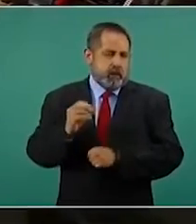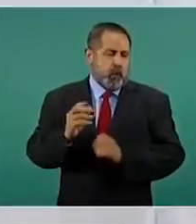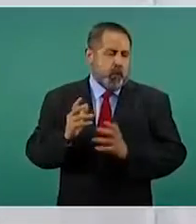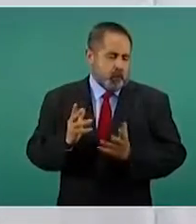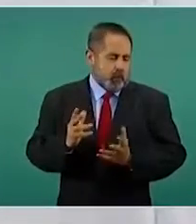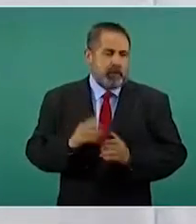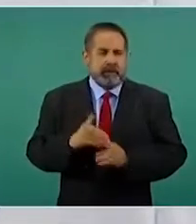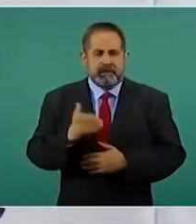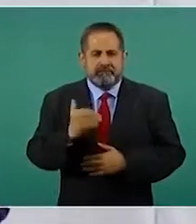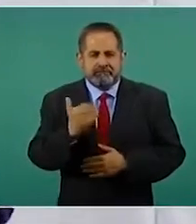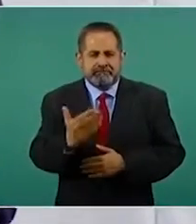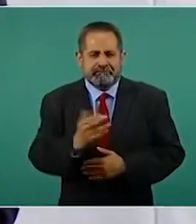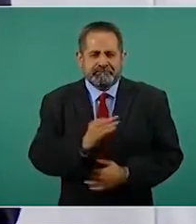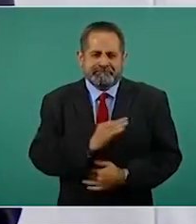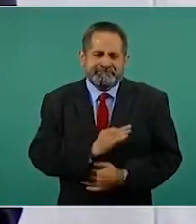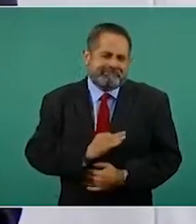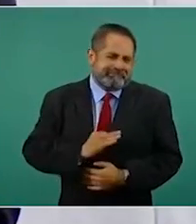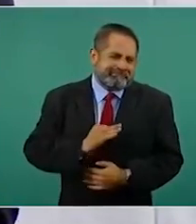felicitación